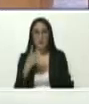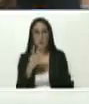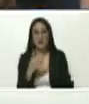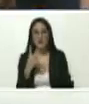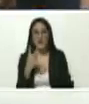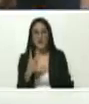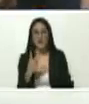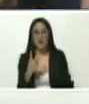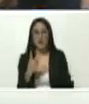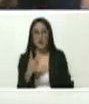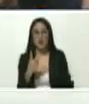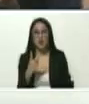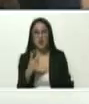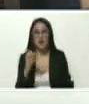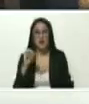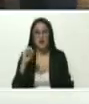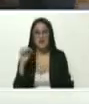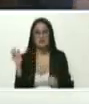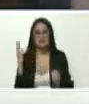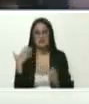42 grados a la sombra.